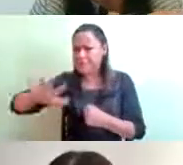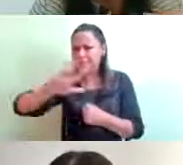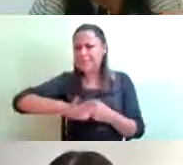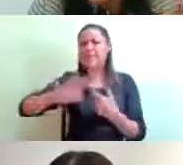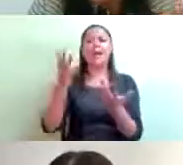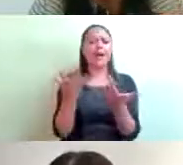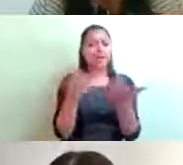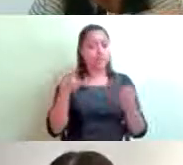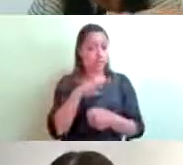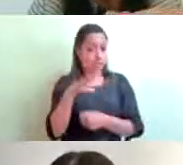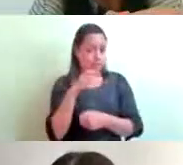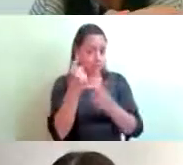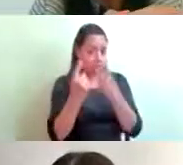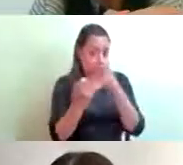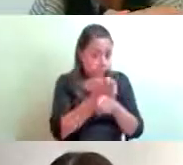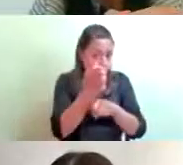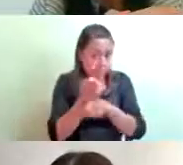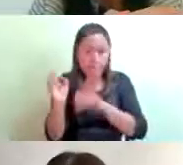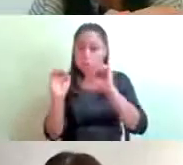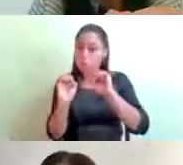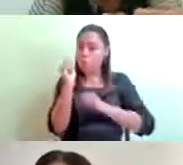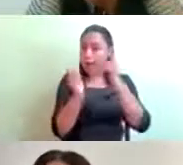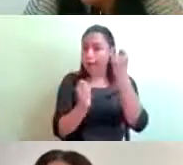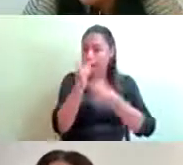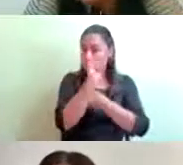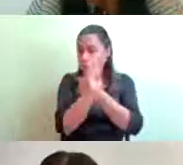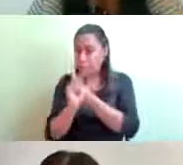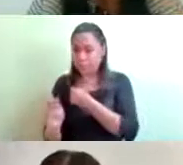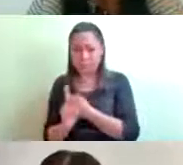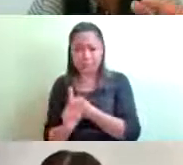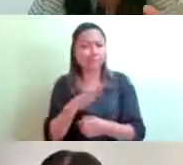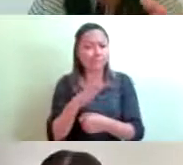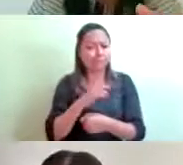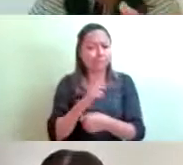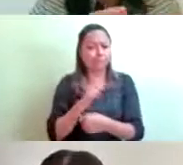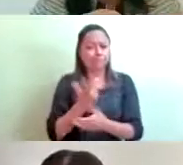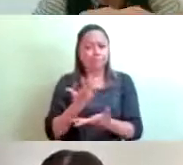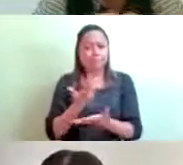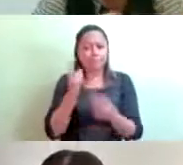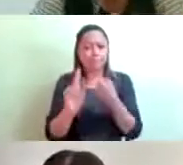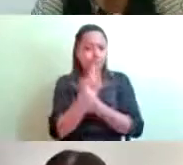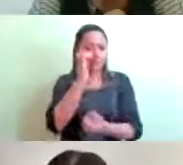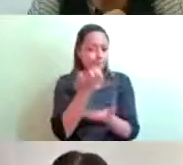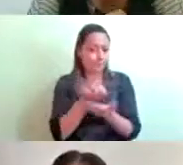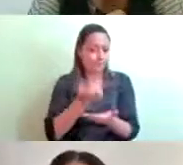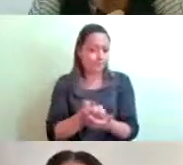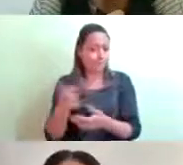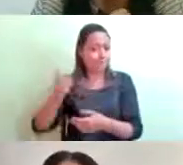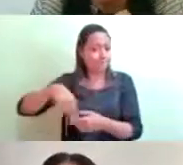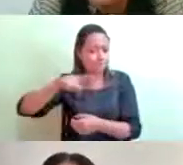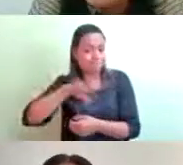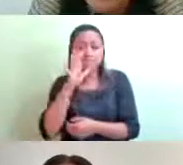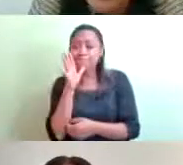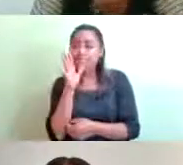hay estados o países con dificultades económicas y que eventualmente no tienen la